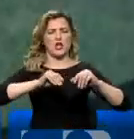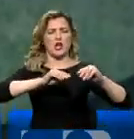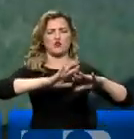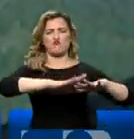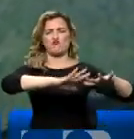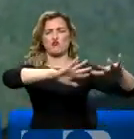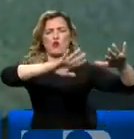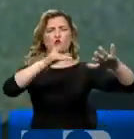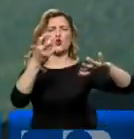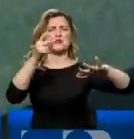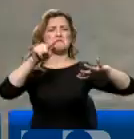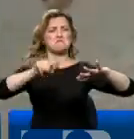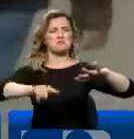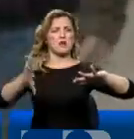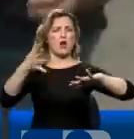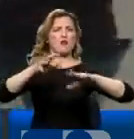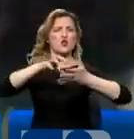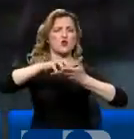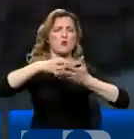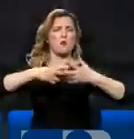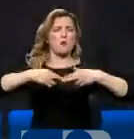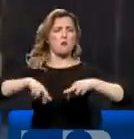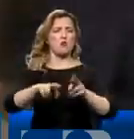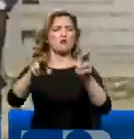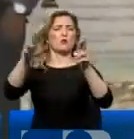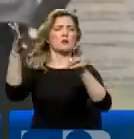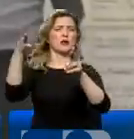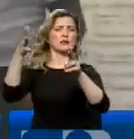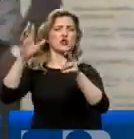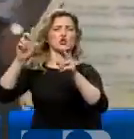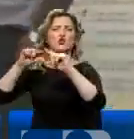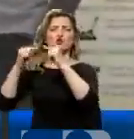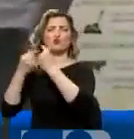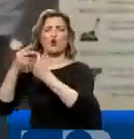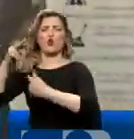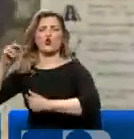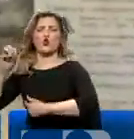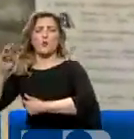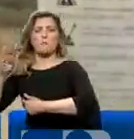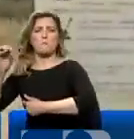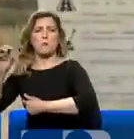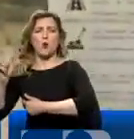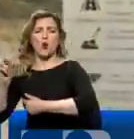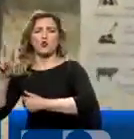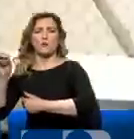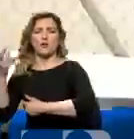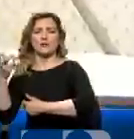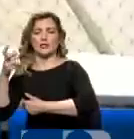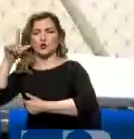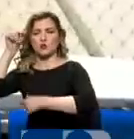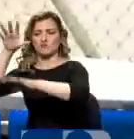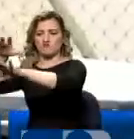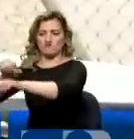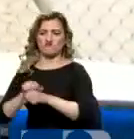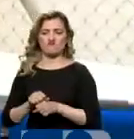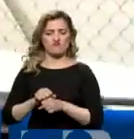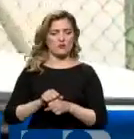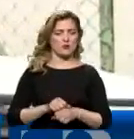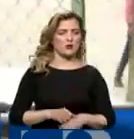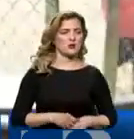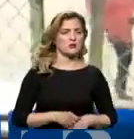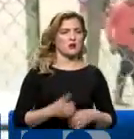de los ríos que fue embargada al grupo noboa en 2013 hoy está en manos de una empresa de accionistas rusos con plenos poderes